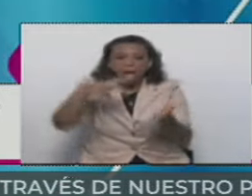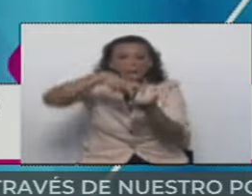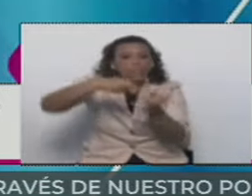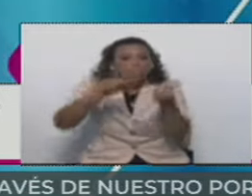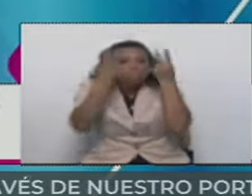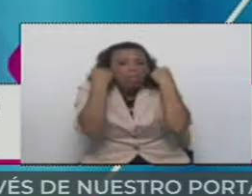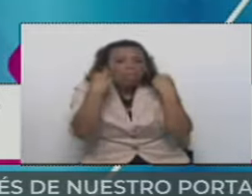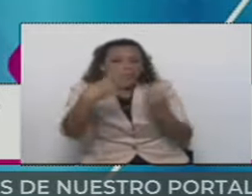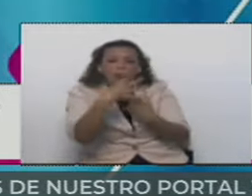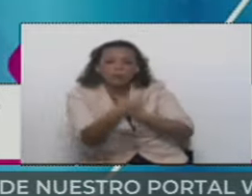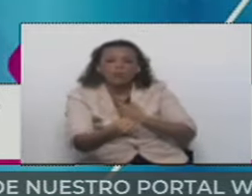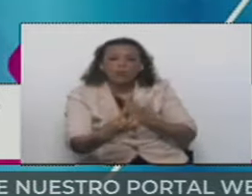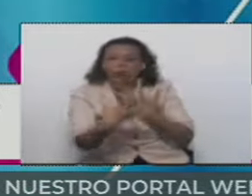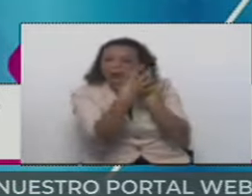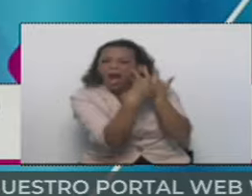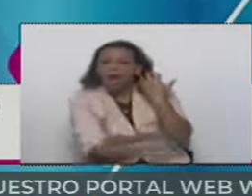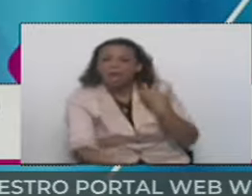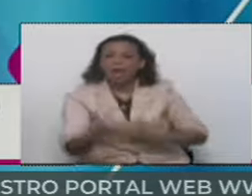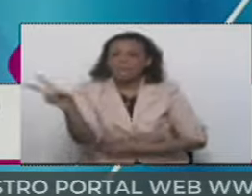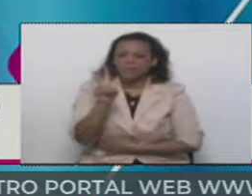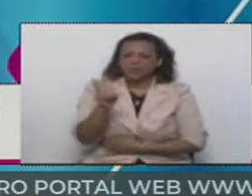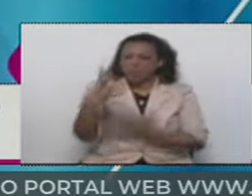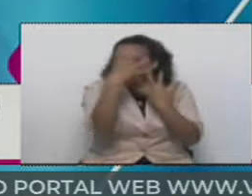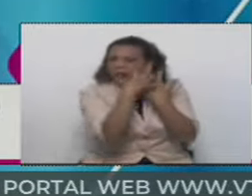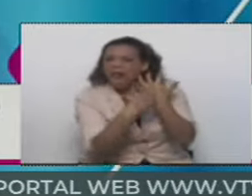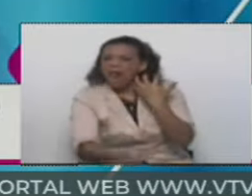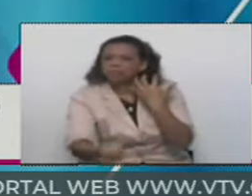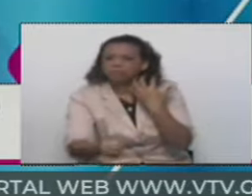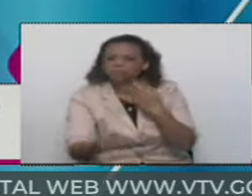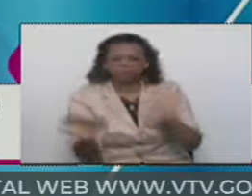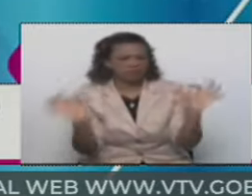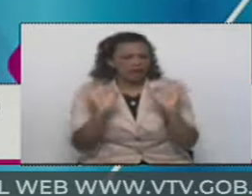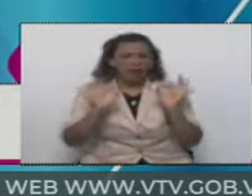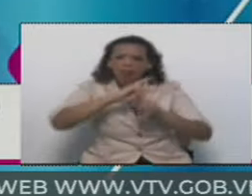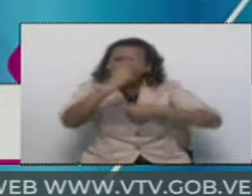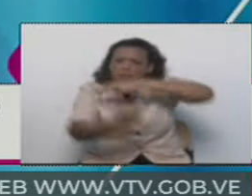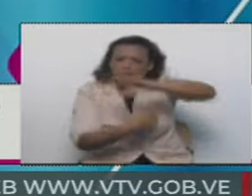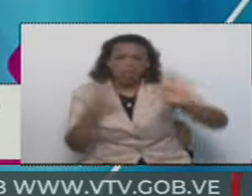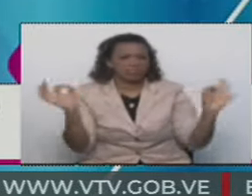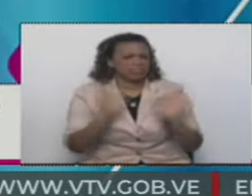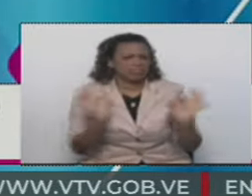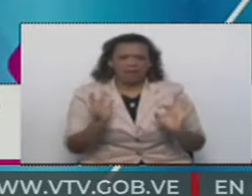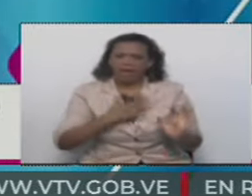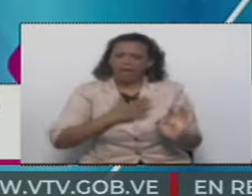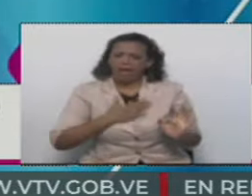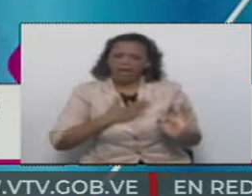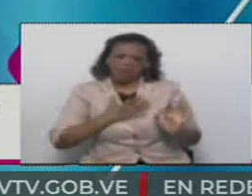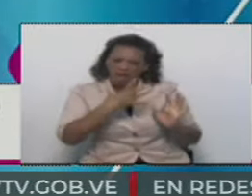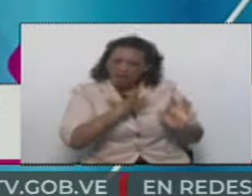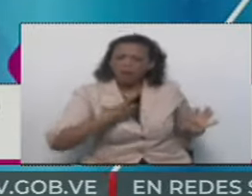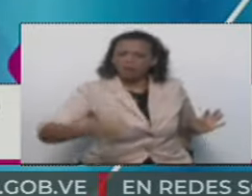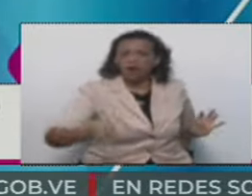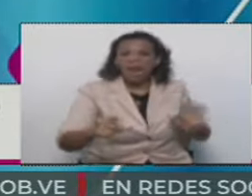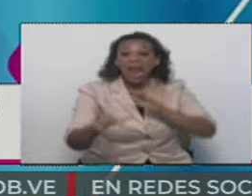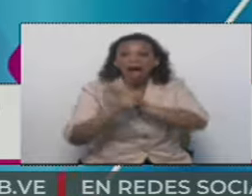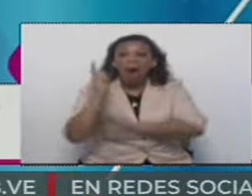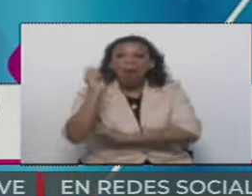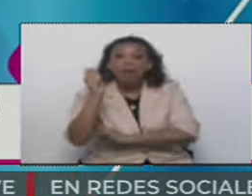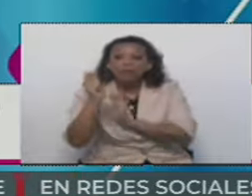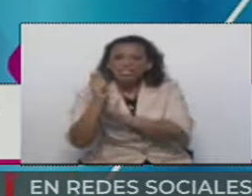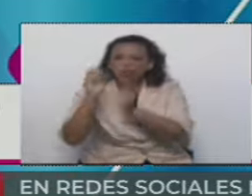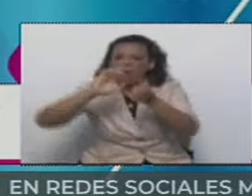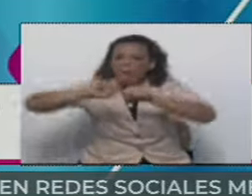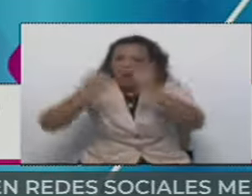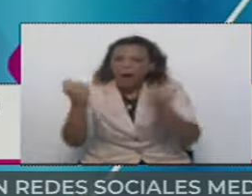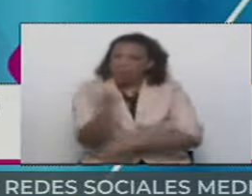quitar Venezuela, no se va a dejar quitar la revolución, no se va a dejar quitar la constitución.